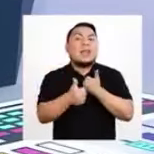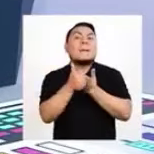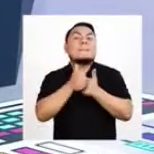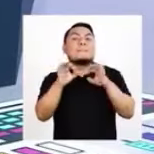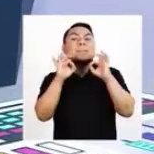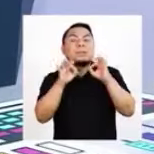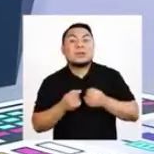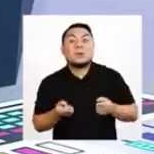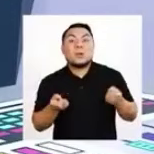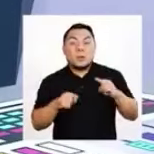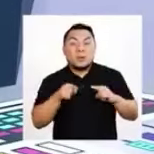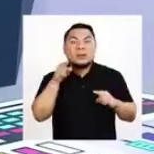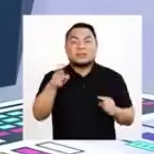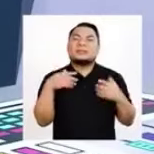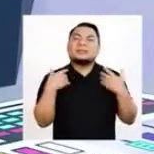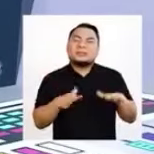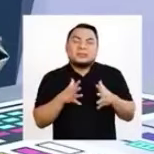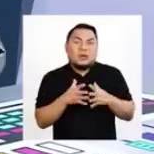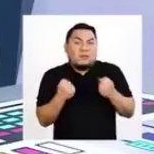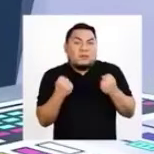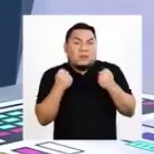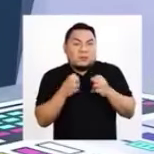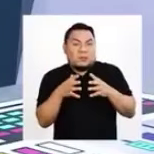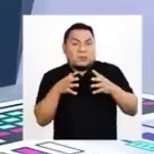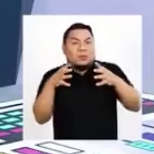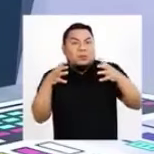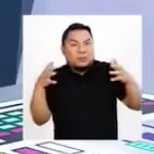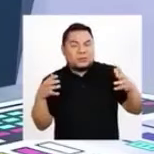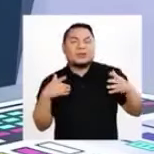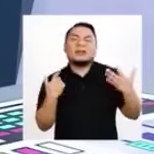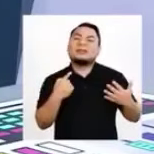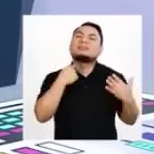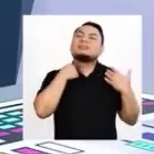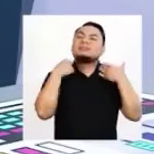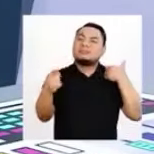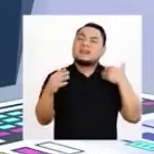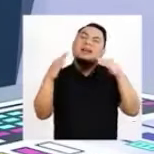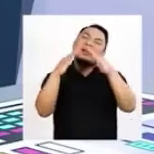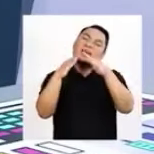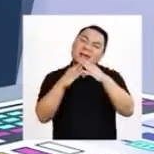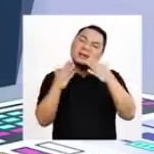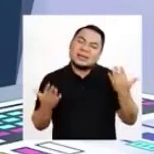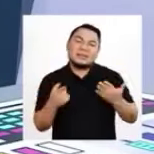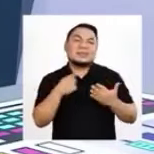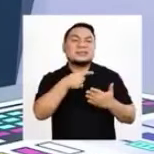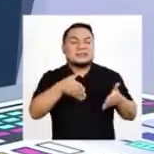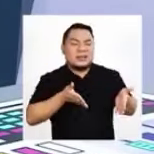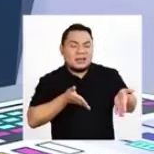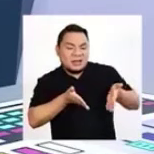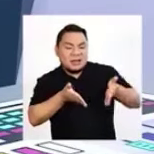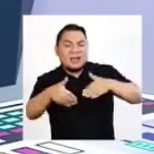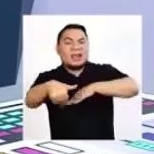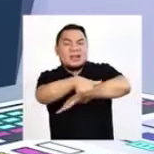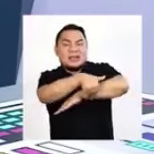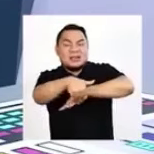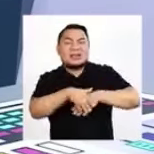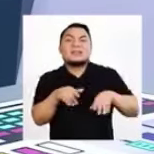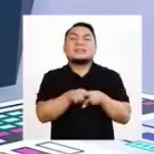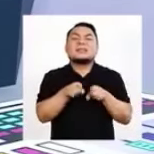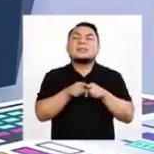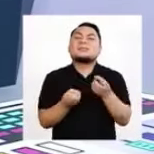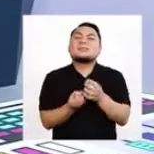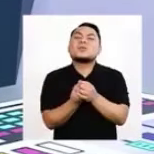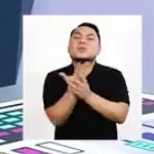veces, los peligros, cuando son de gran intensidad, afectan las casas, las